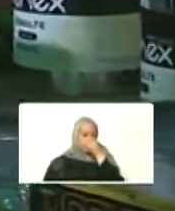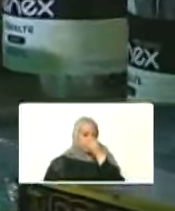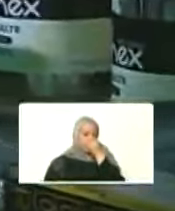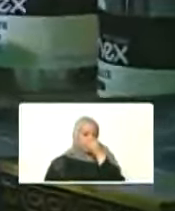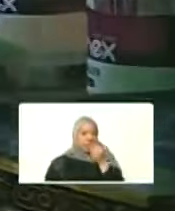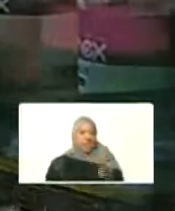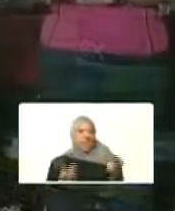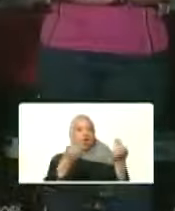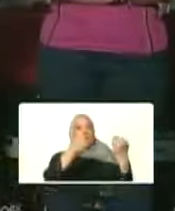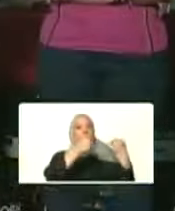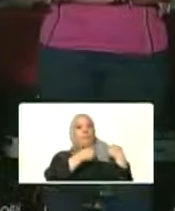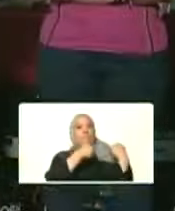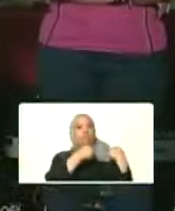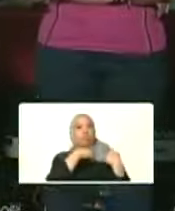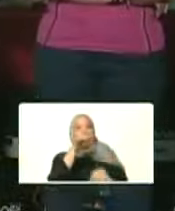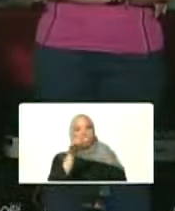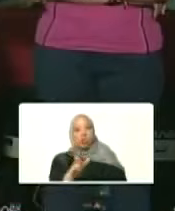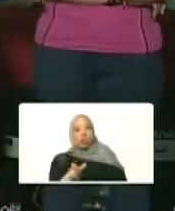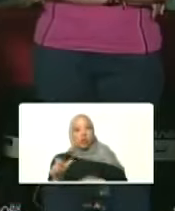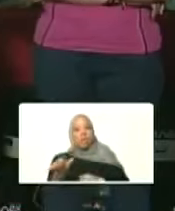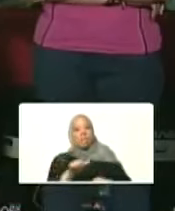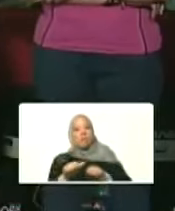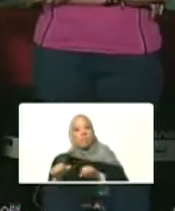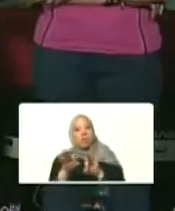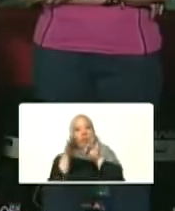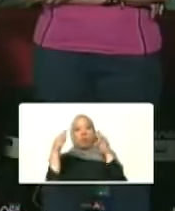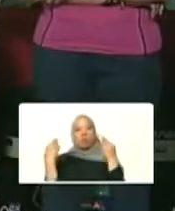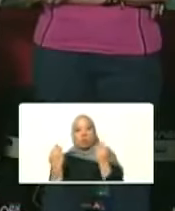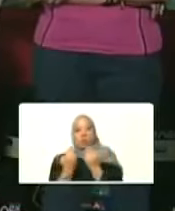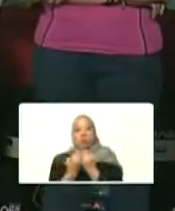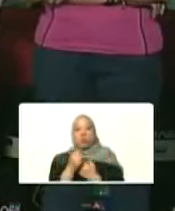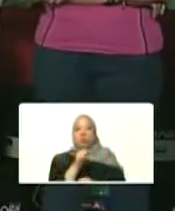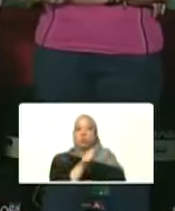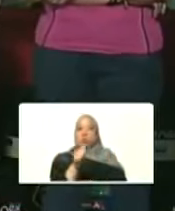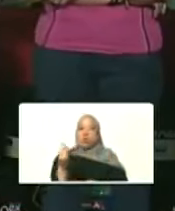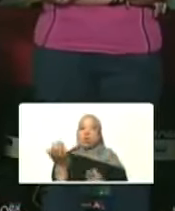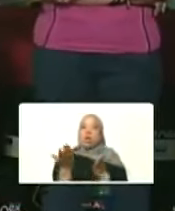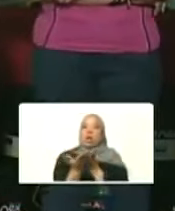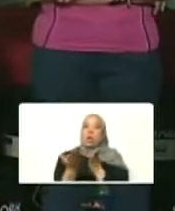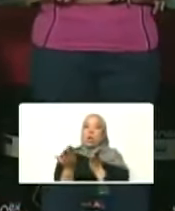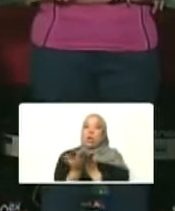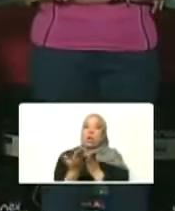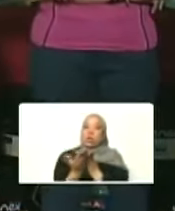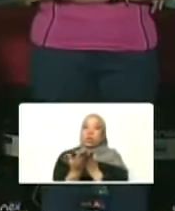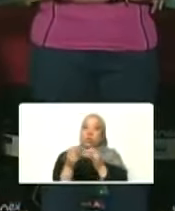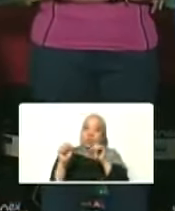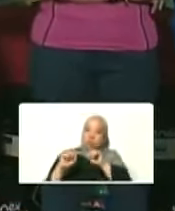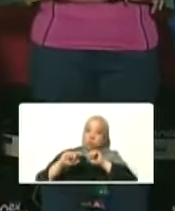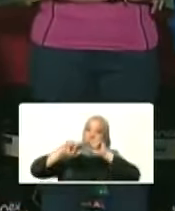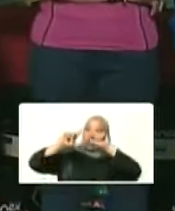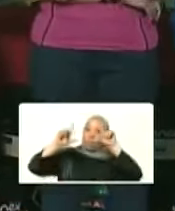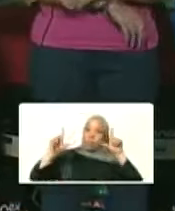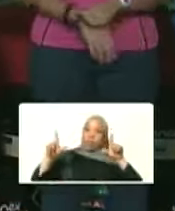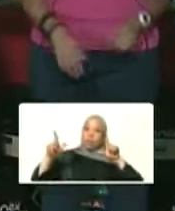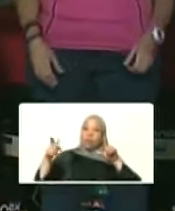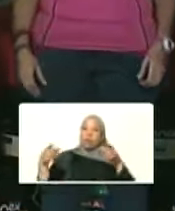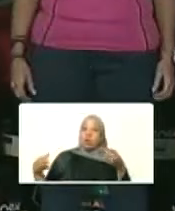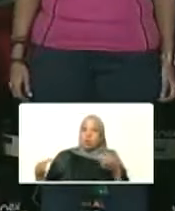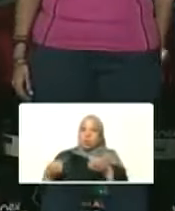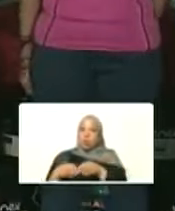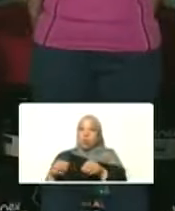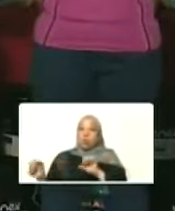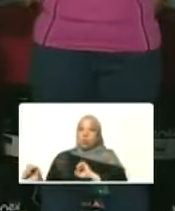del movimiento de familia, que está, bueno, activadísimo en cada una de las escuelas. Nos ha sorprendido la organización que tiene